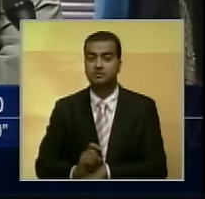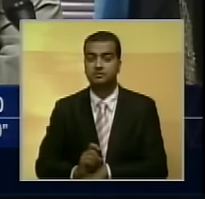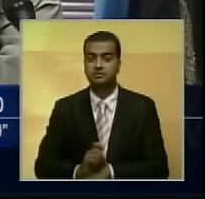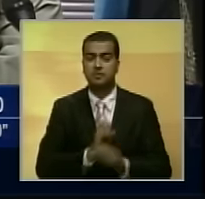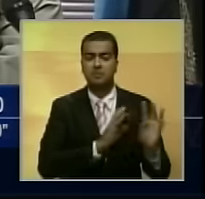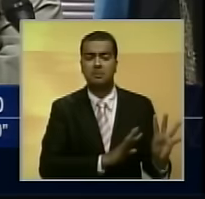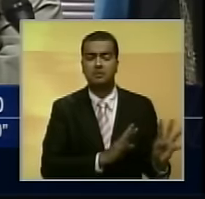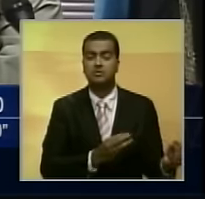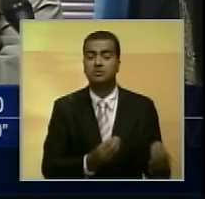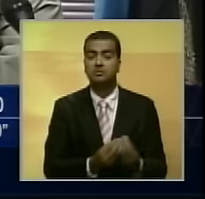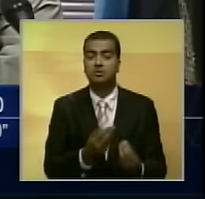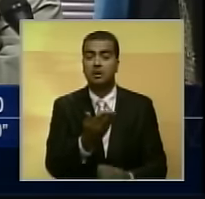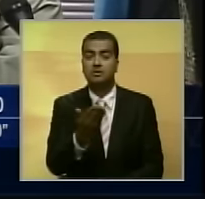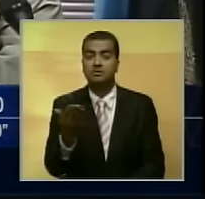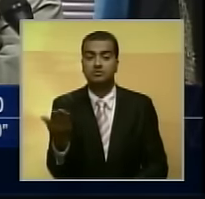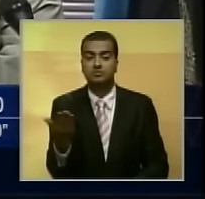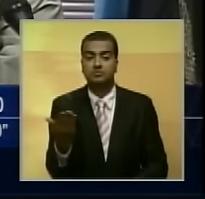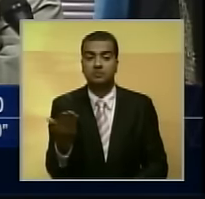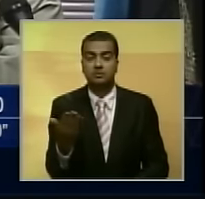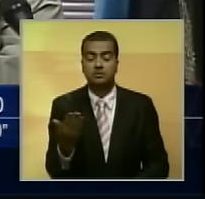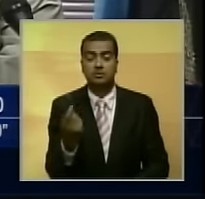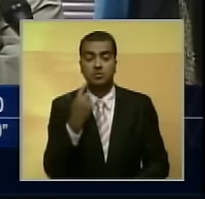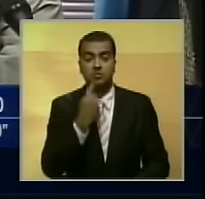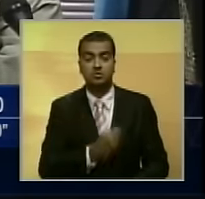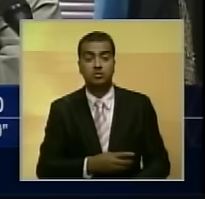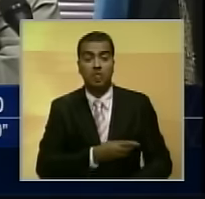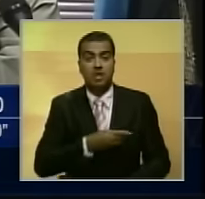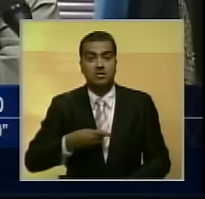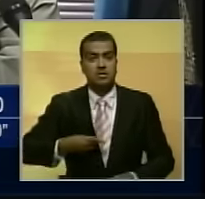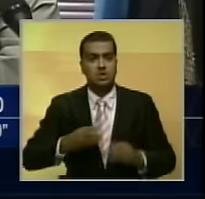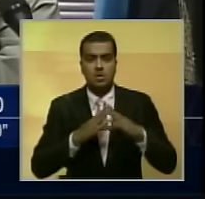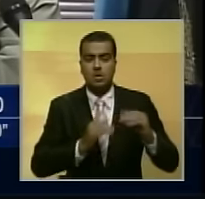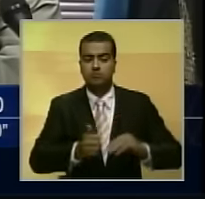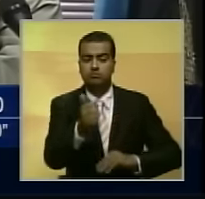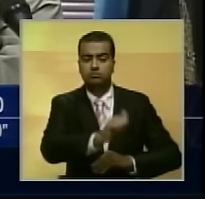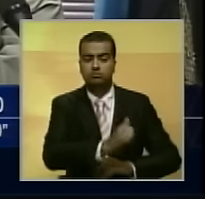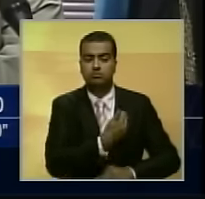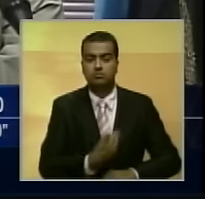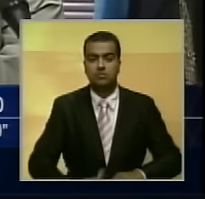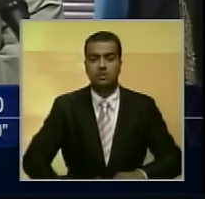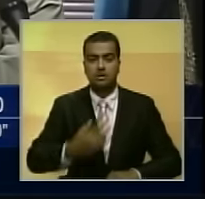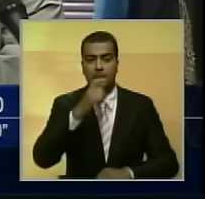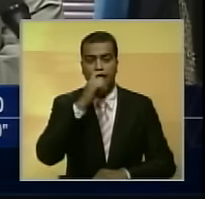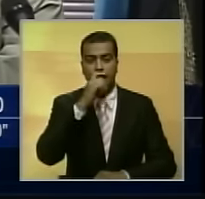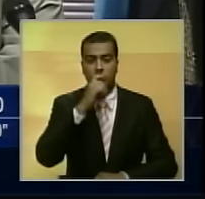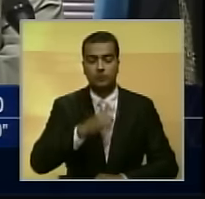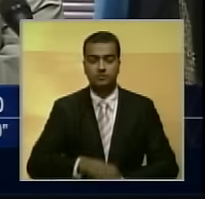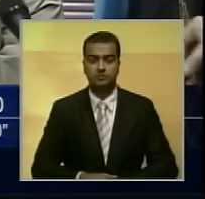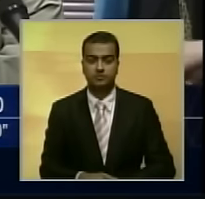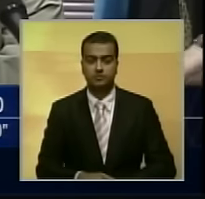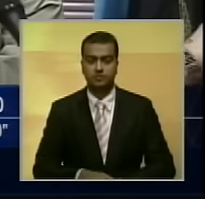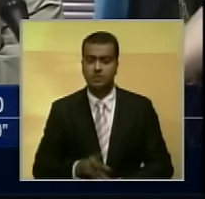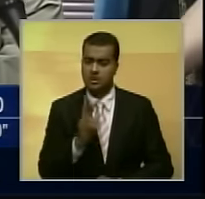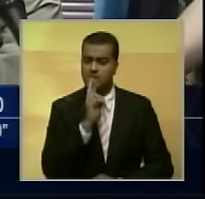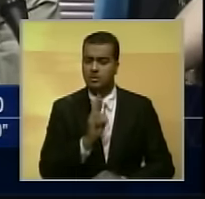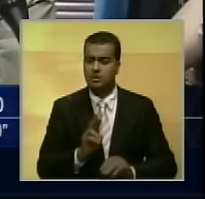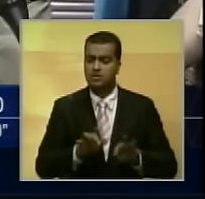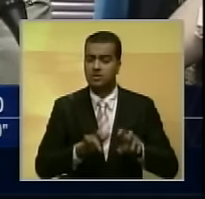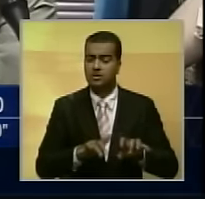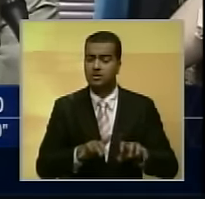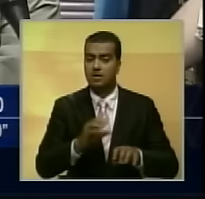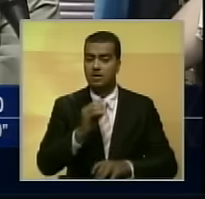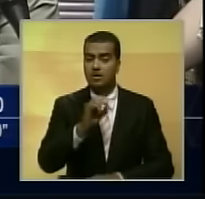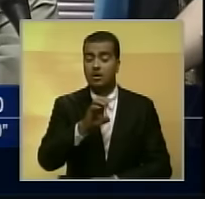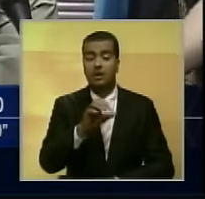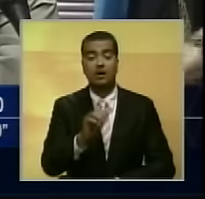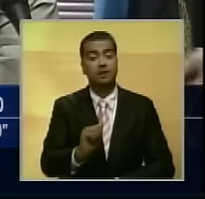marchando junto a ellos como parte de su obsesión con el derrocamiento del gobierno venezolano. Álvarez respondió así al secretario general de la